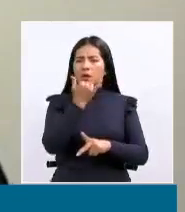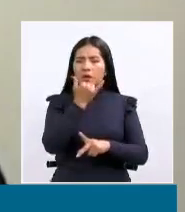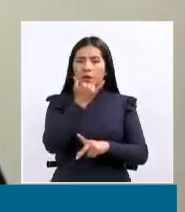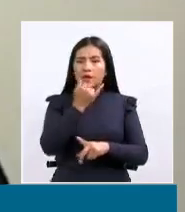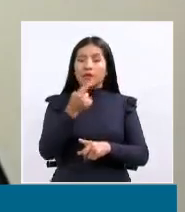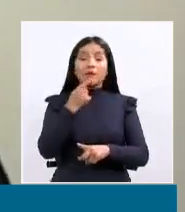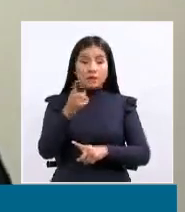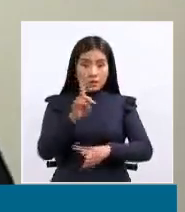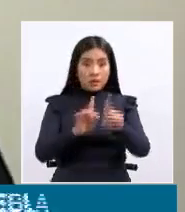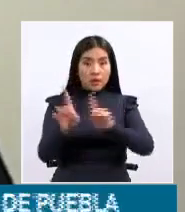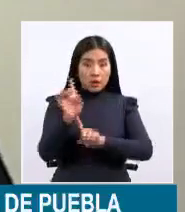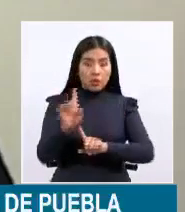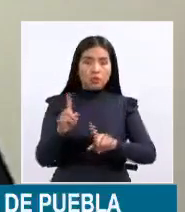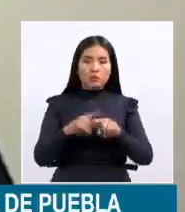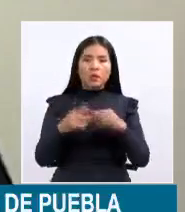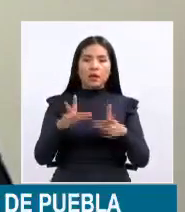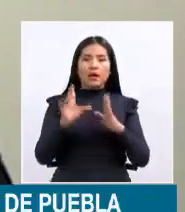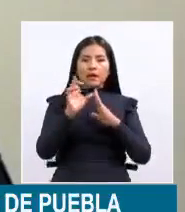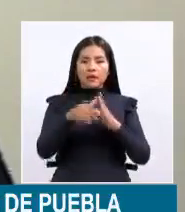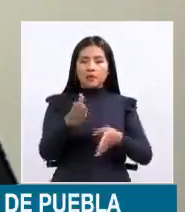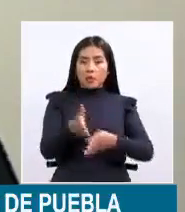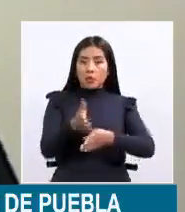documentos pertinentes y